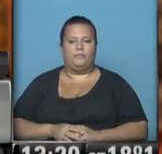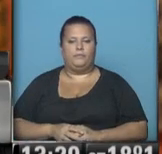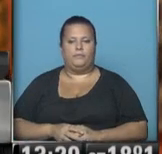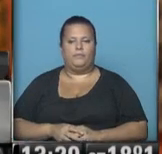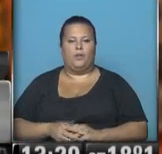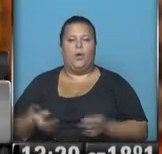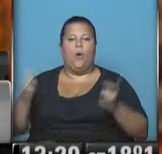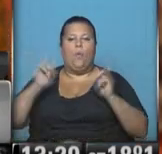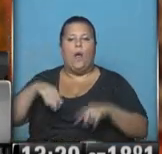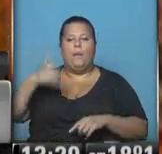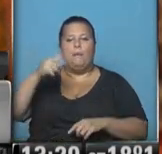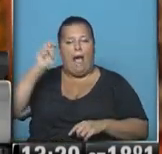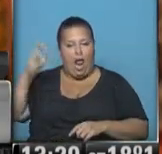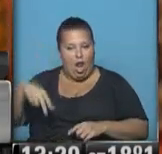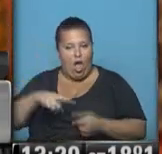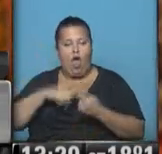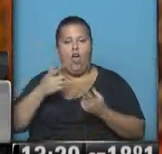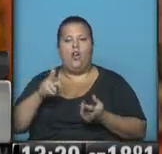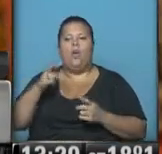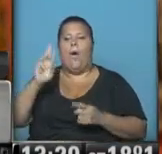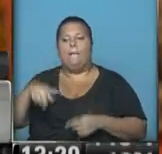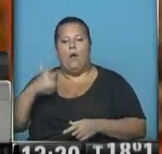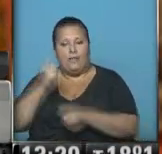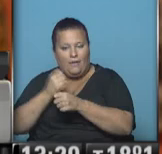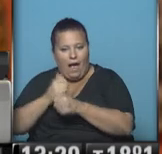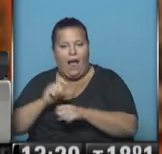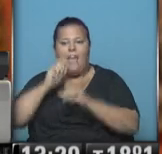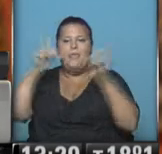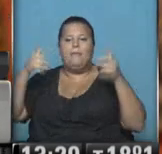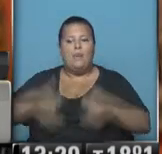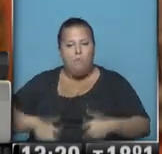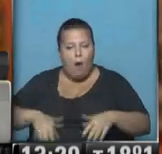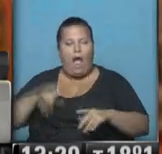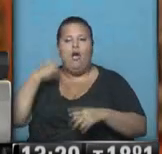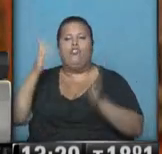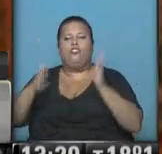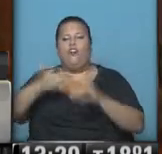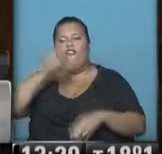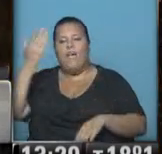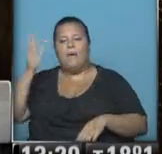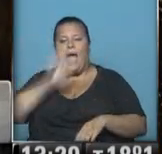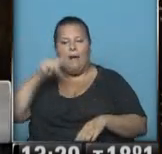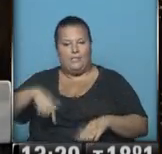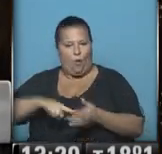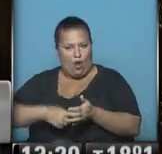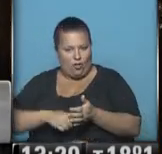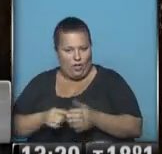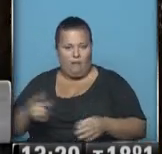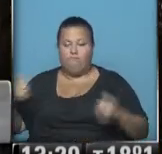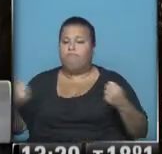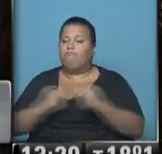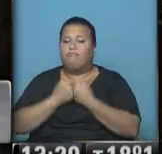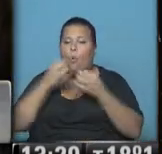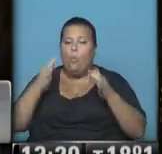La Vuelta del Malón, el Sin Pan y Sin Trabajo, el Despertar de la Criada y un episodio de La Fiebre Amarilla en Buenos Aires. Coincidió